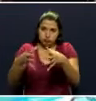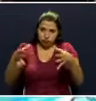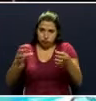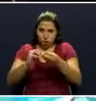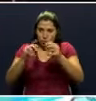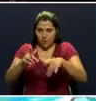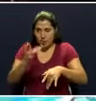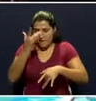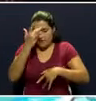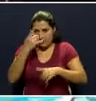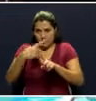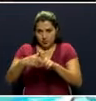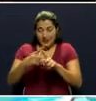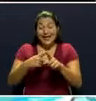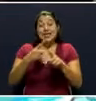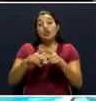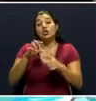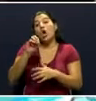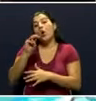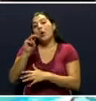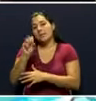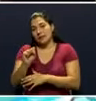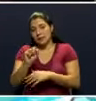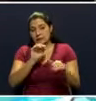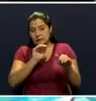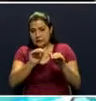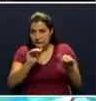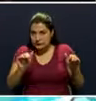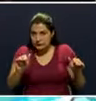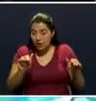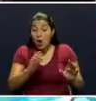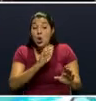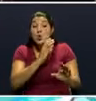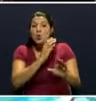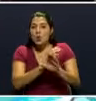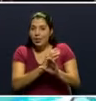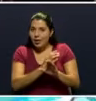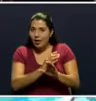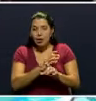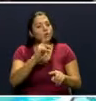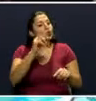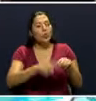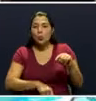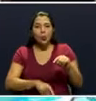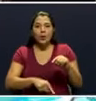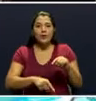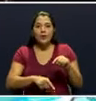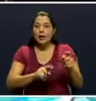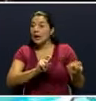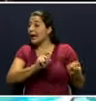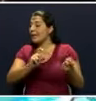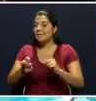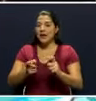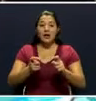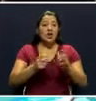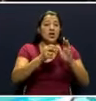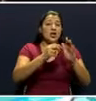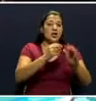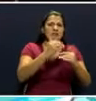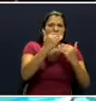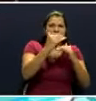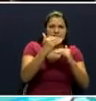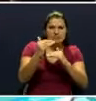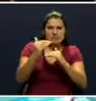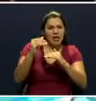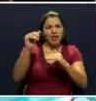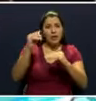Organización Mundial de la Salud ha dicho reiteradamente, ojo con soltar las medidas muy rápido. Sin embargo, ¿qué pasa? Que no es